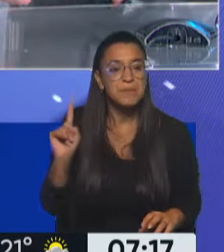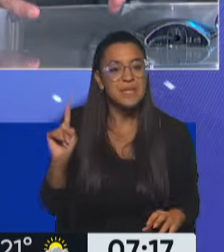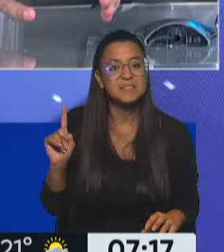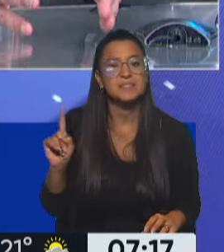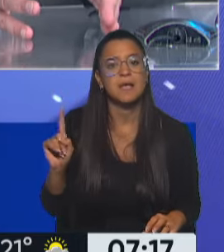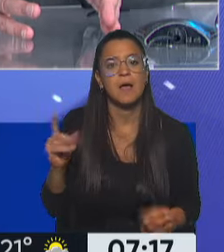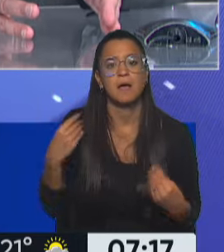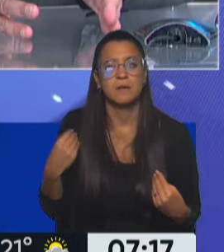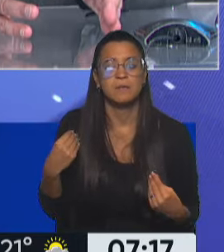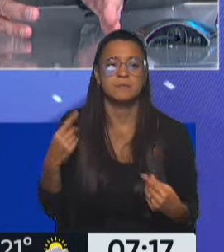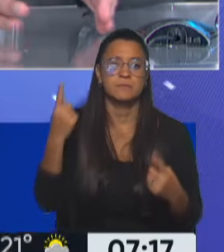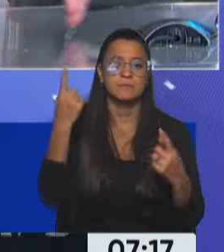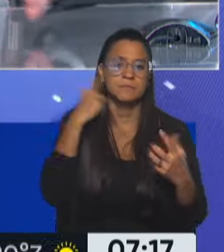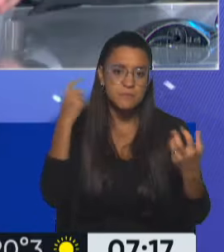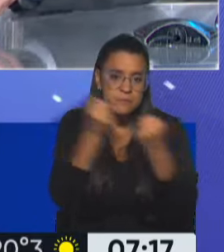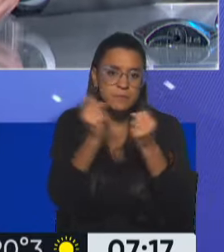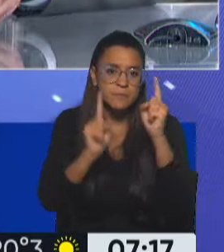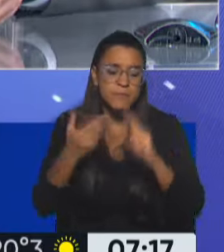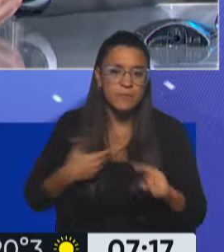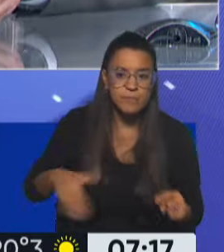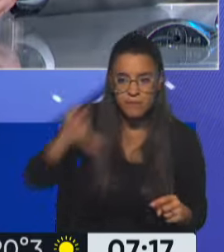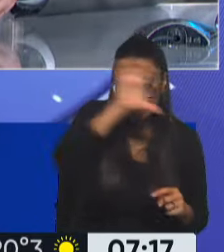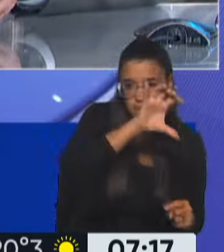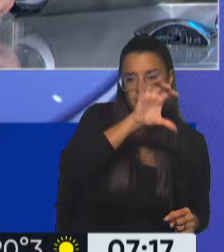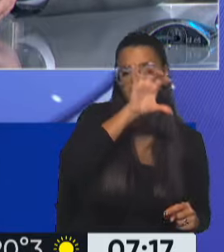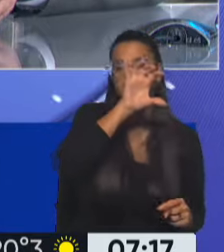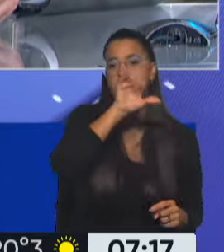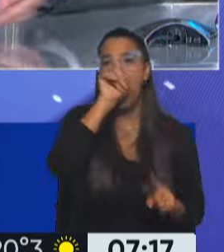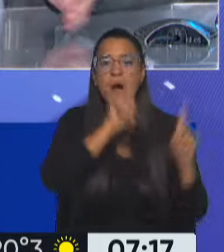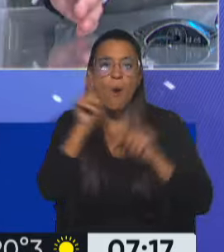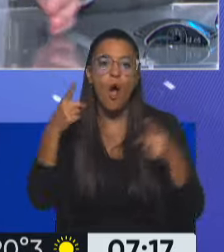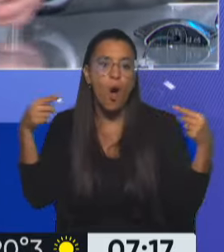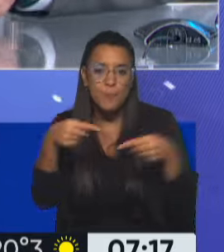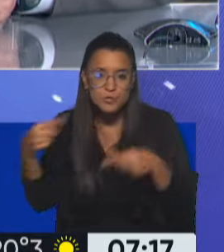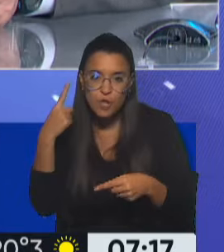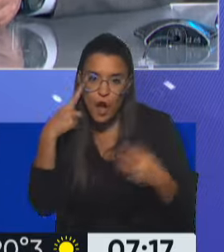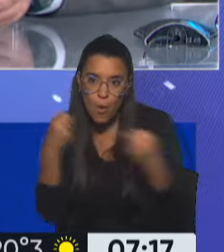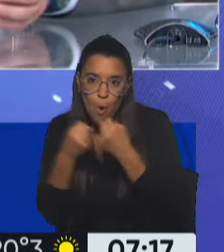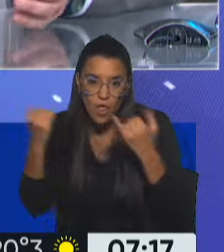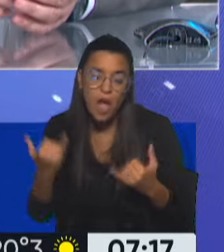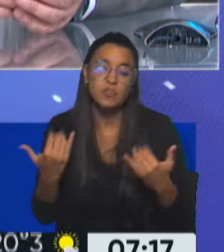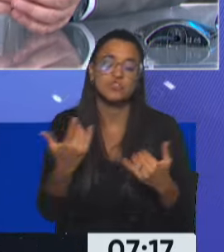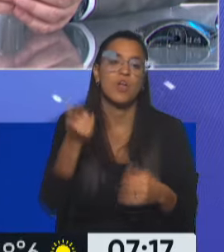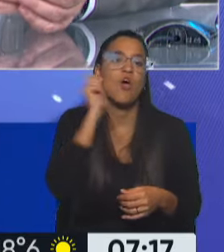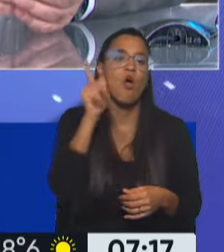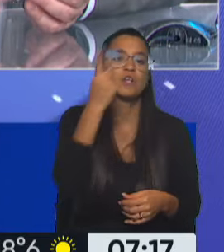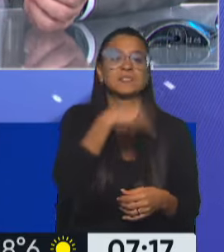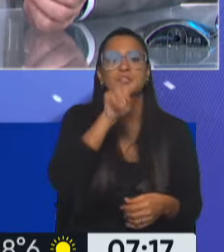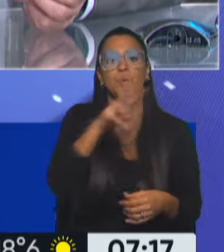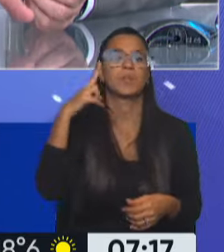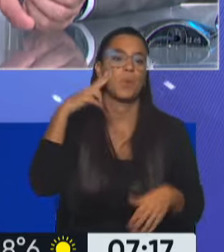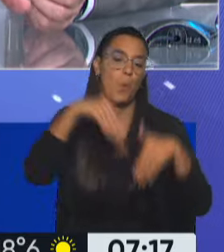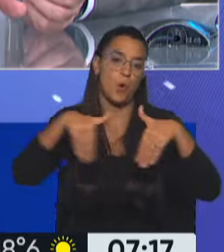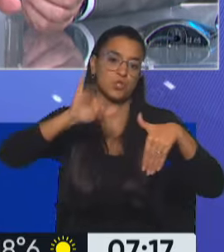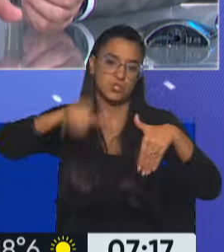que con con ciertos acuerdos con gobernadores con ciertos acuerdos con la oposición van a poder tener los 129 votos